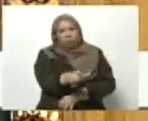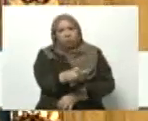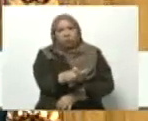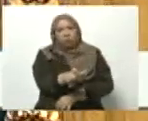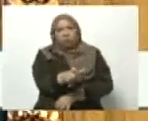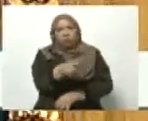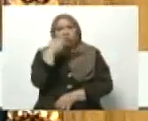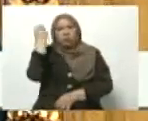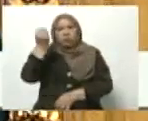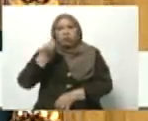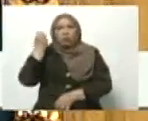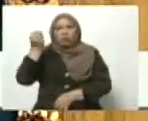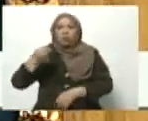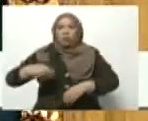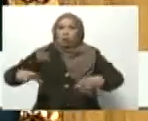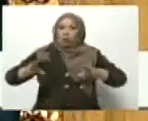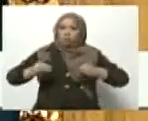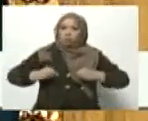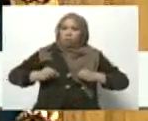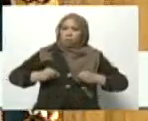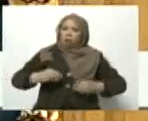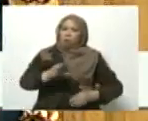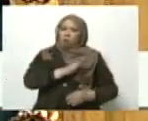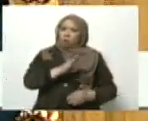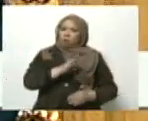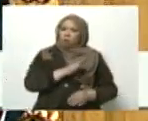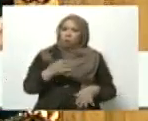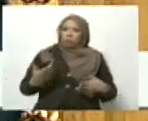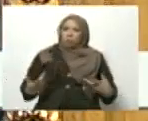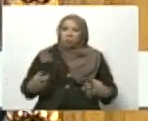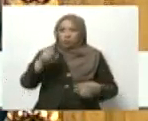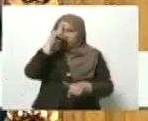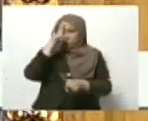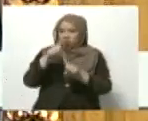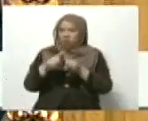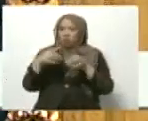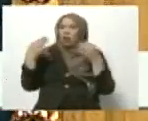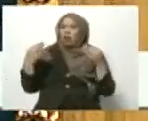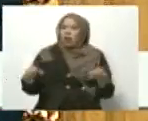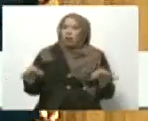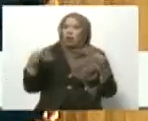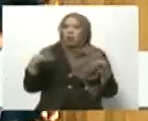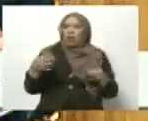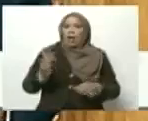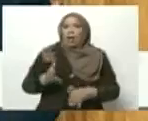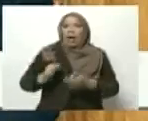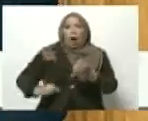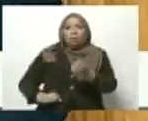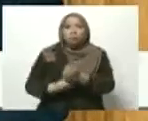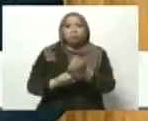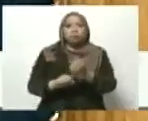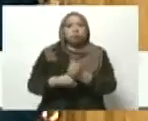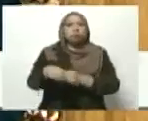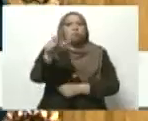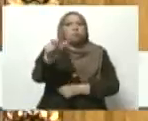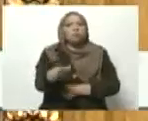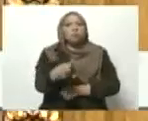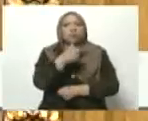que tomó el asunto en sus propias manos. Él lo dice, eso no fue natural, eso ocurrió por mano de alguien. Eso es el único dato que él dice.